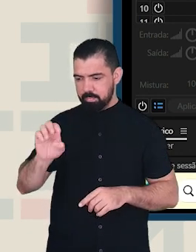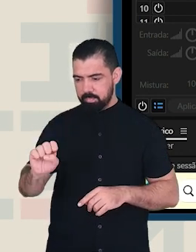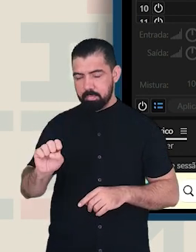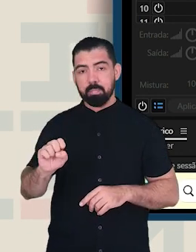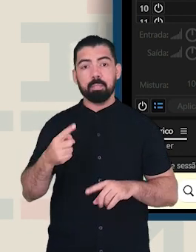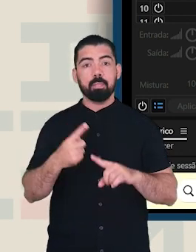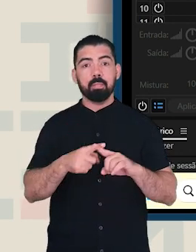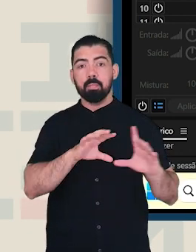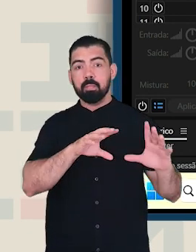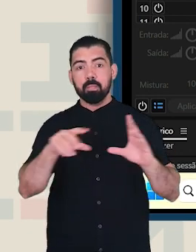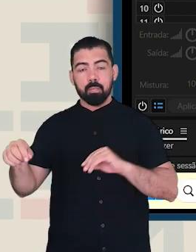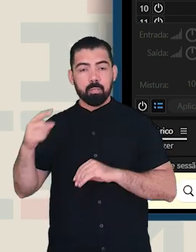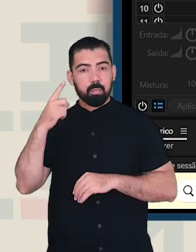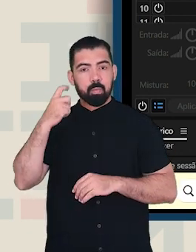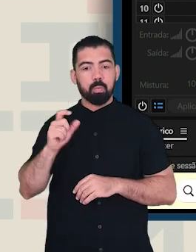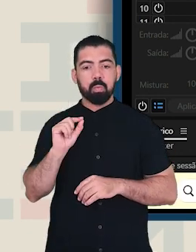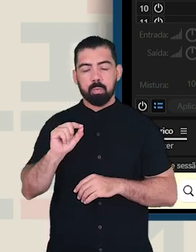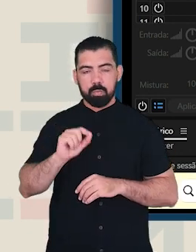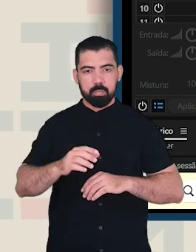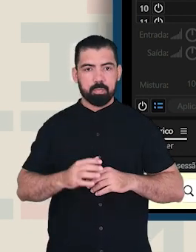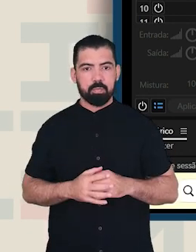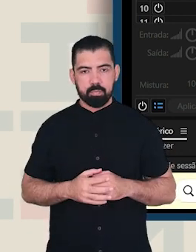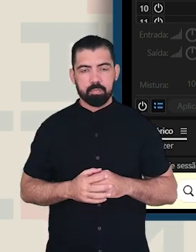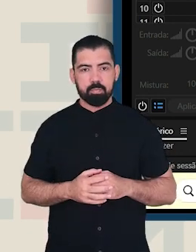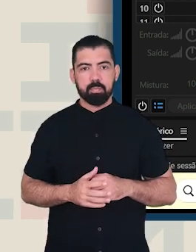todos son, en real, una